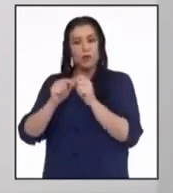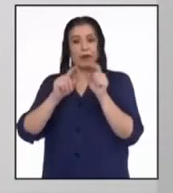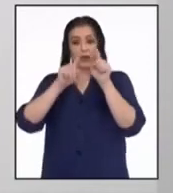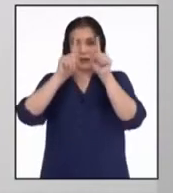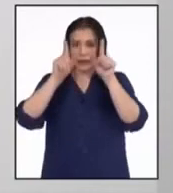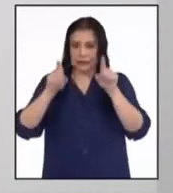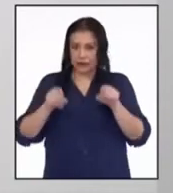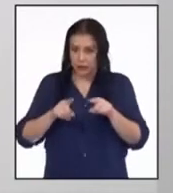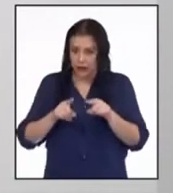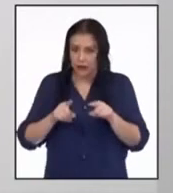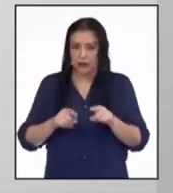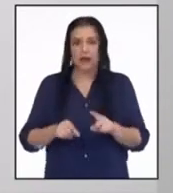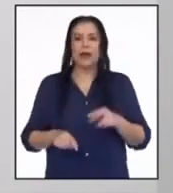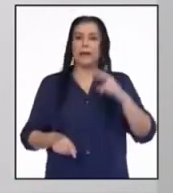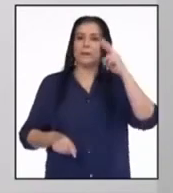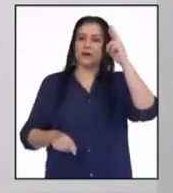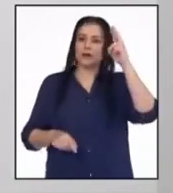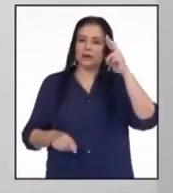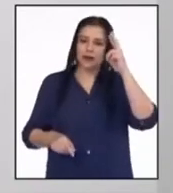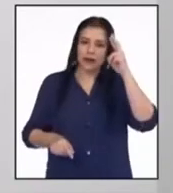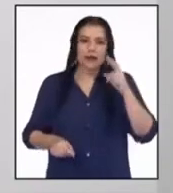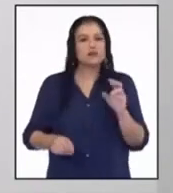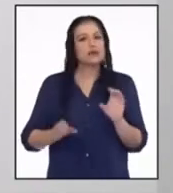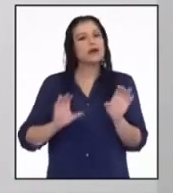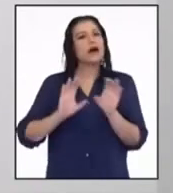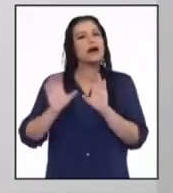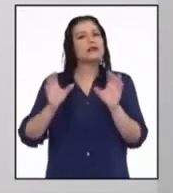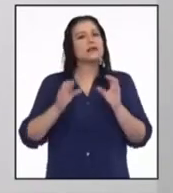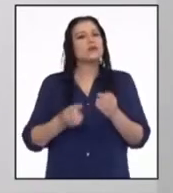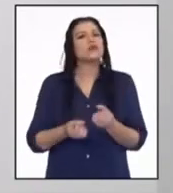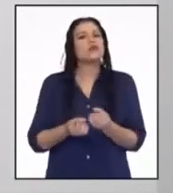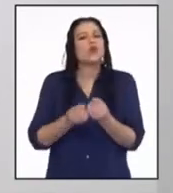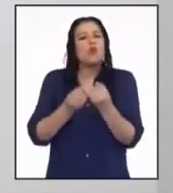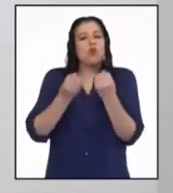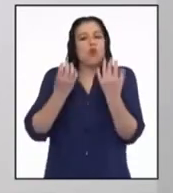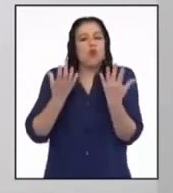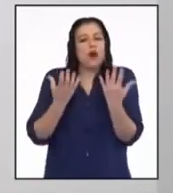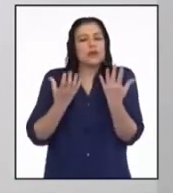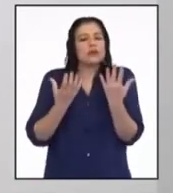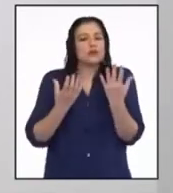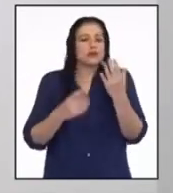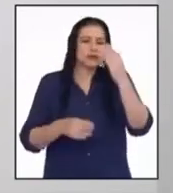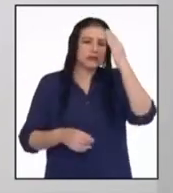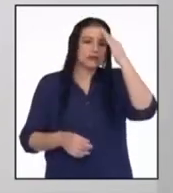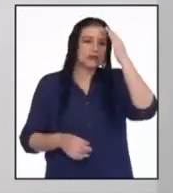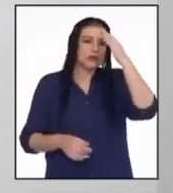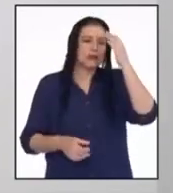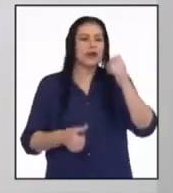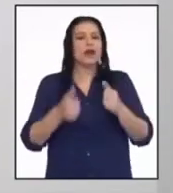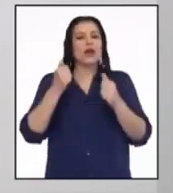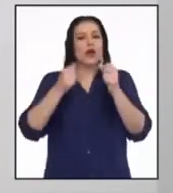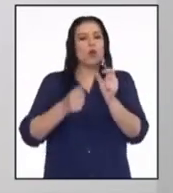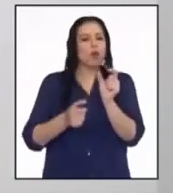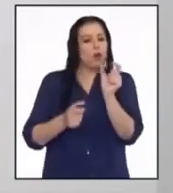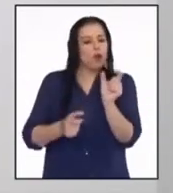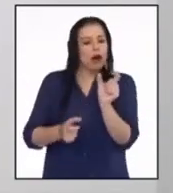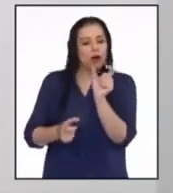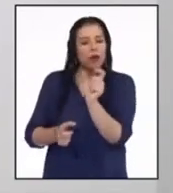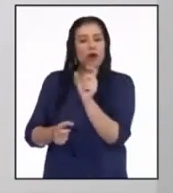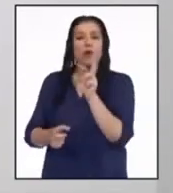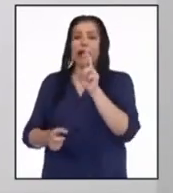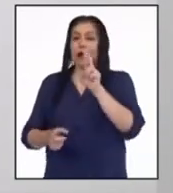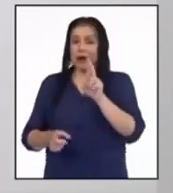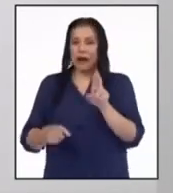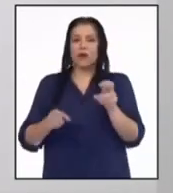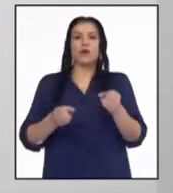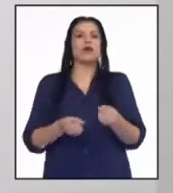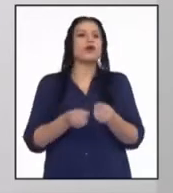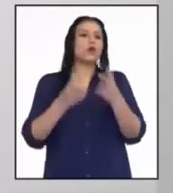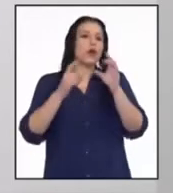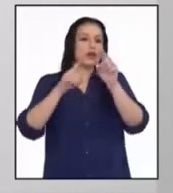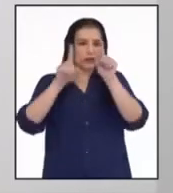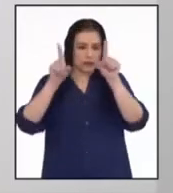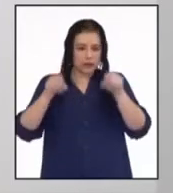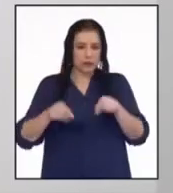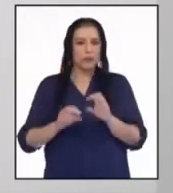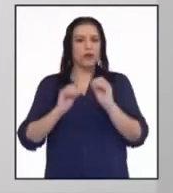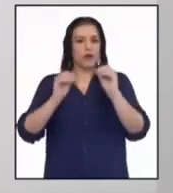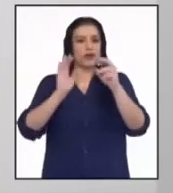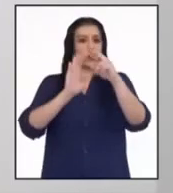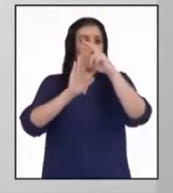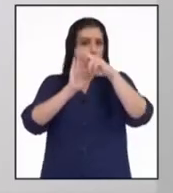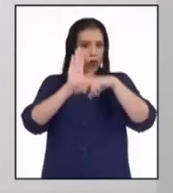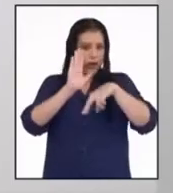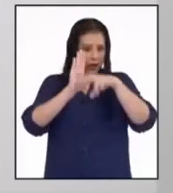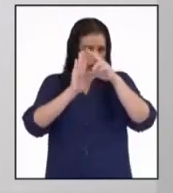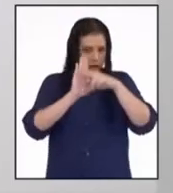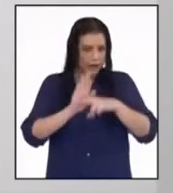intervalos. Para eso, hacemos cálculos para determinar el rango y el número de intervalos aplicando una